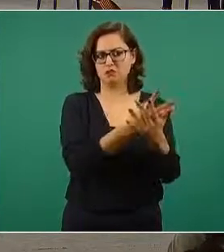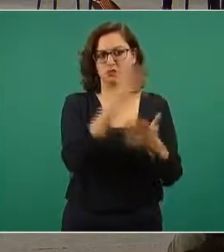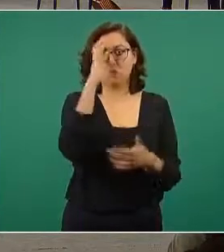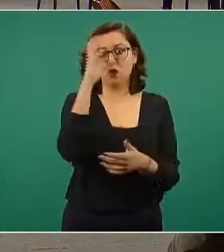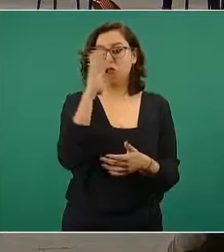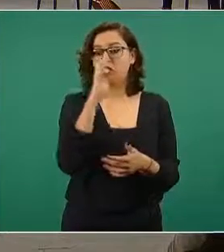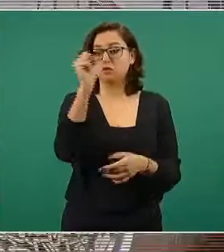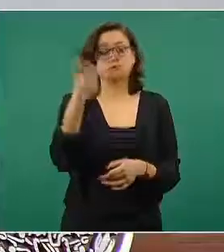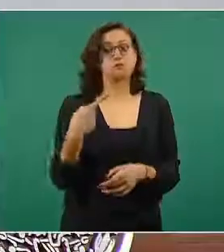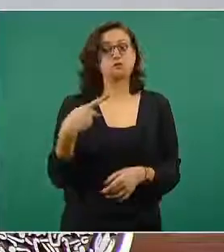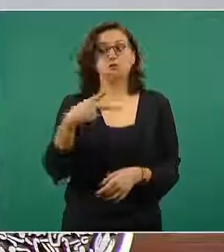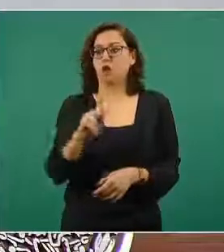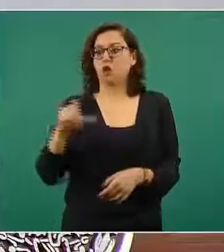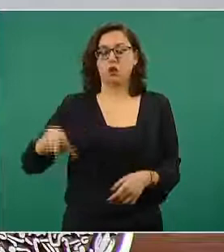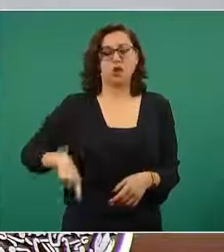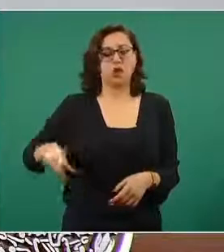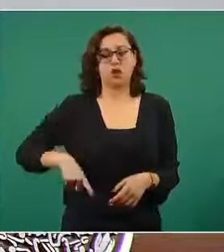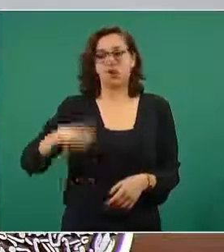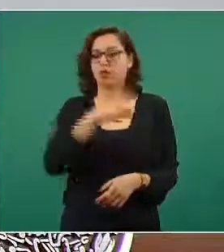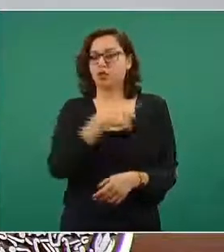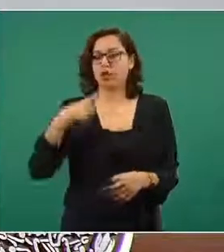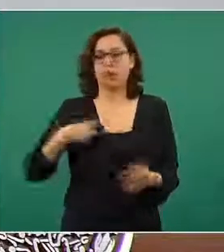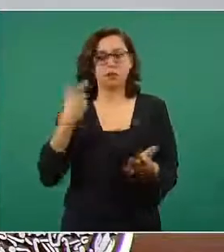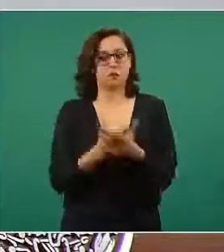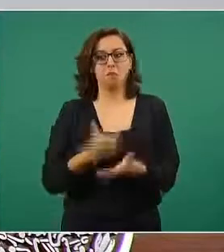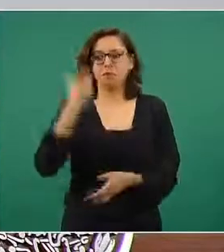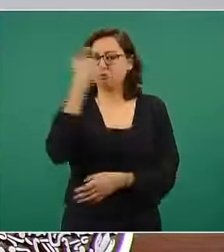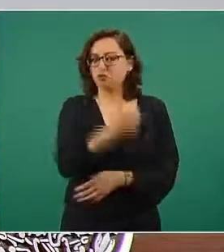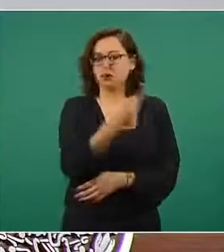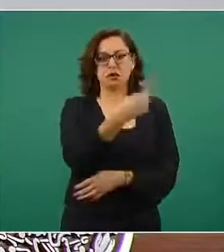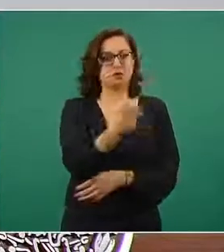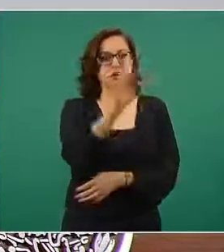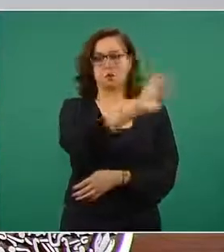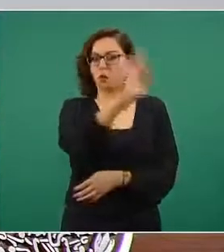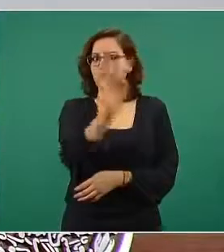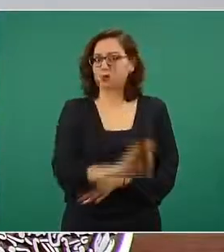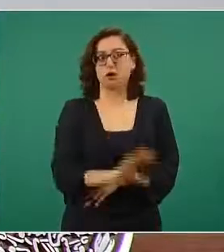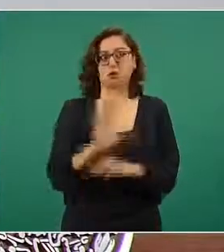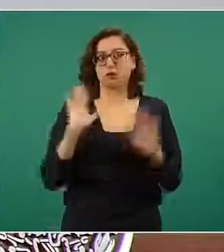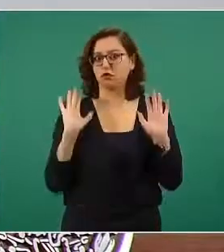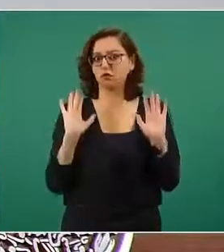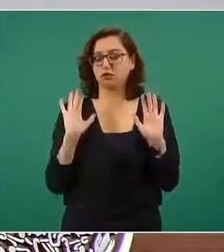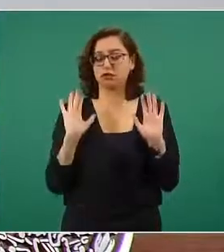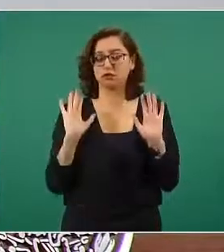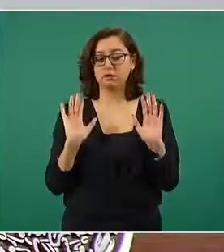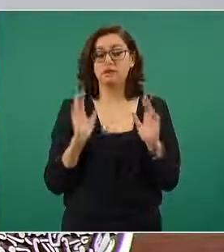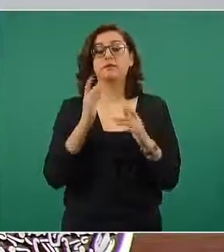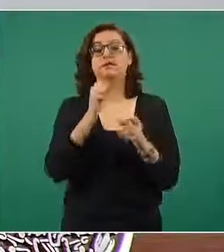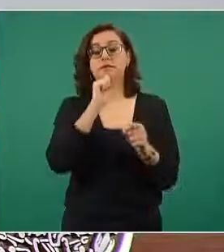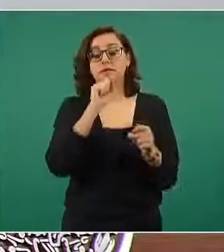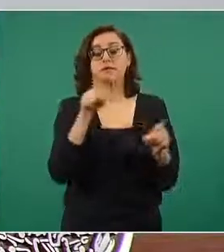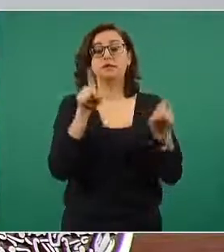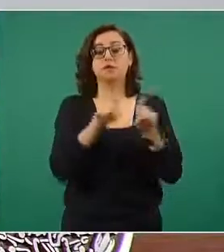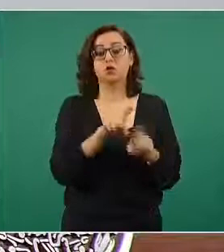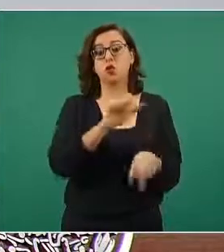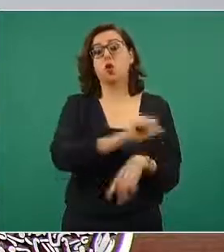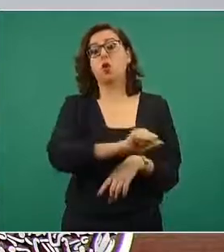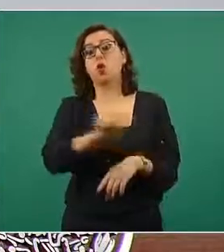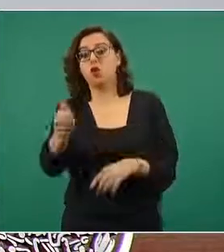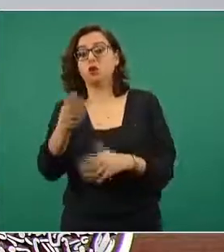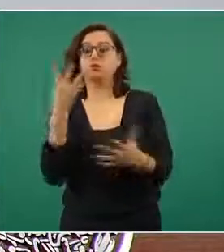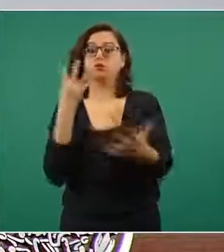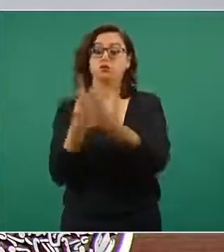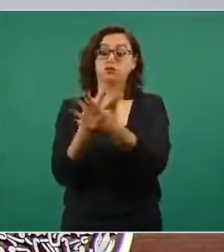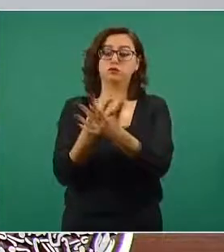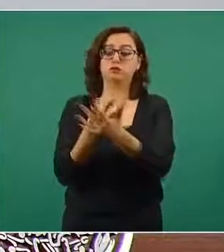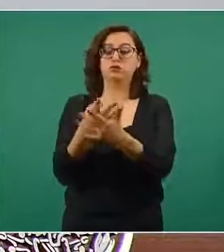se pagaba como si estuviera lleno al 100%. Y en el mejor de los casos la ocupación está